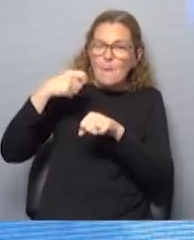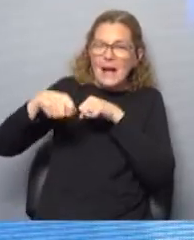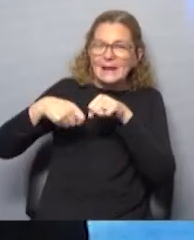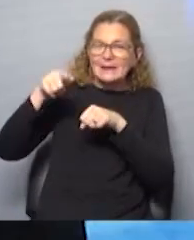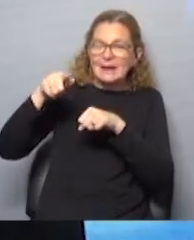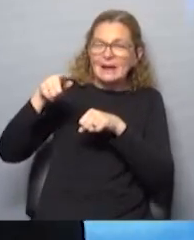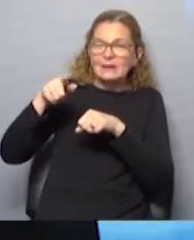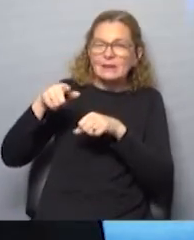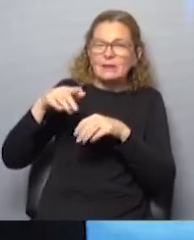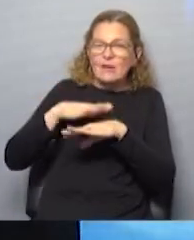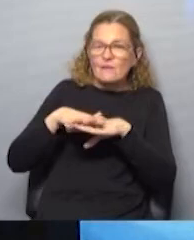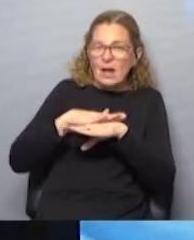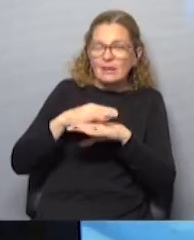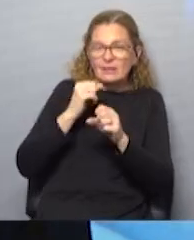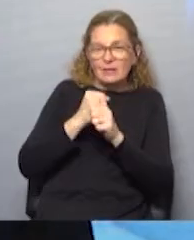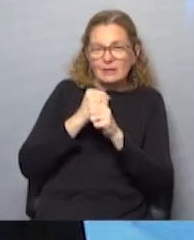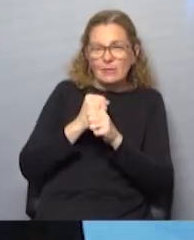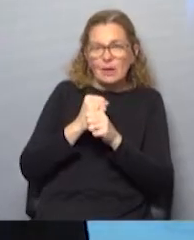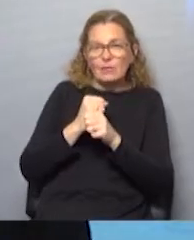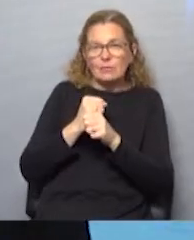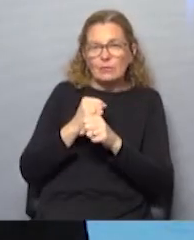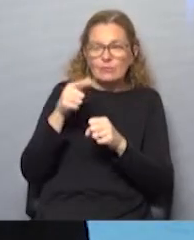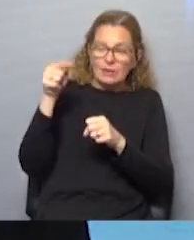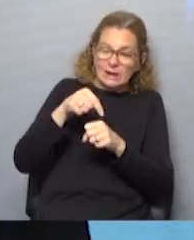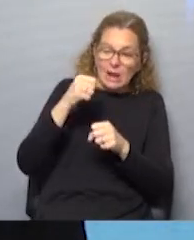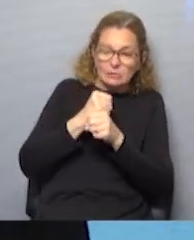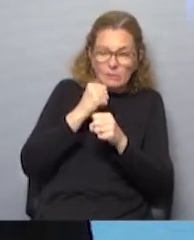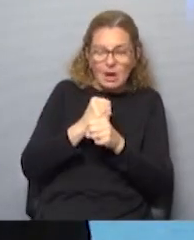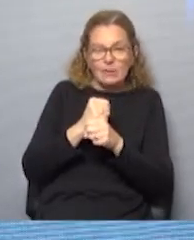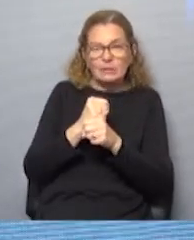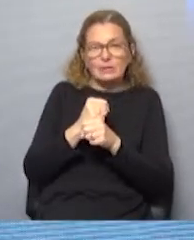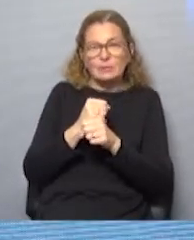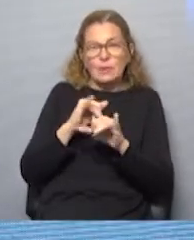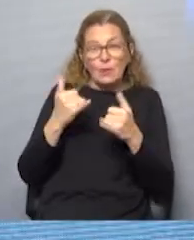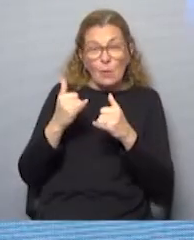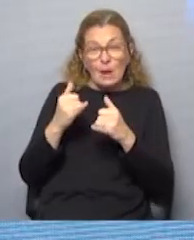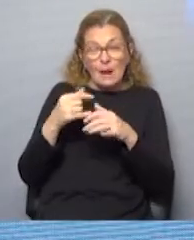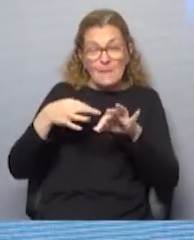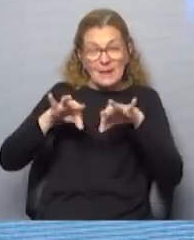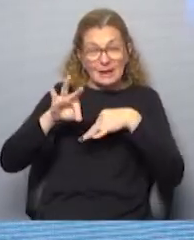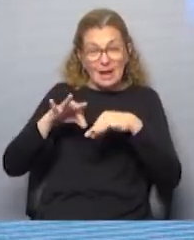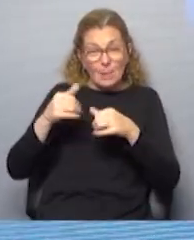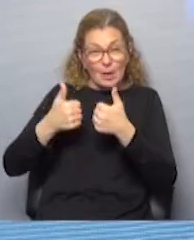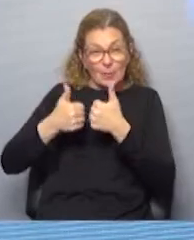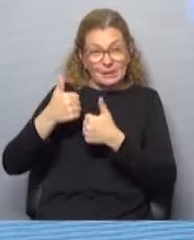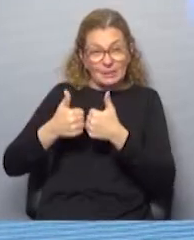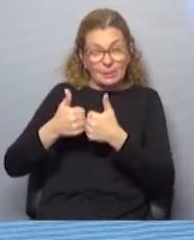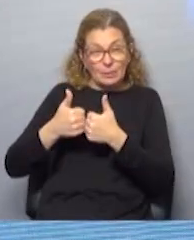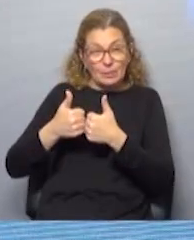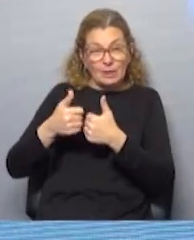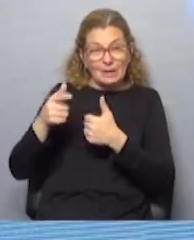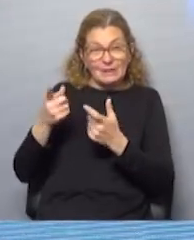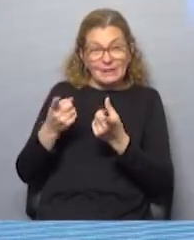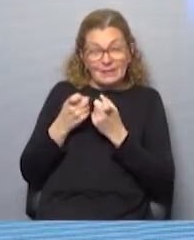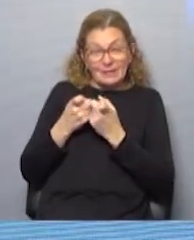a producir en base a esto más el trabajo medimos el hombre y trabajamos entonces cada vez queremos jugar en mercados más competitivos entonces cada vez jugar mercados competitivos